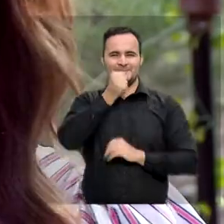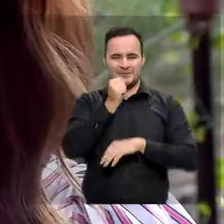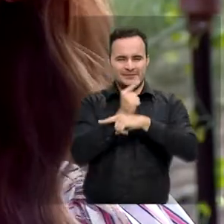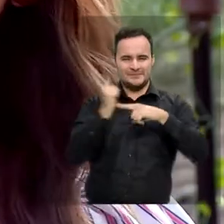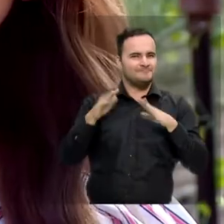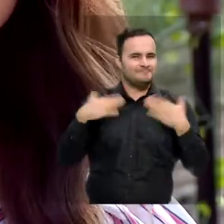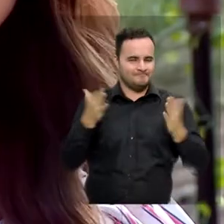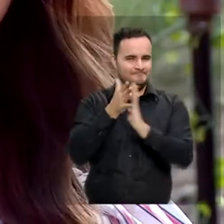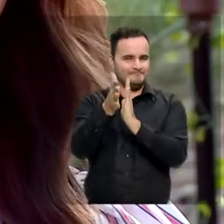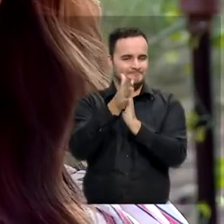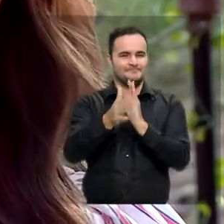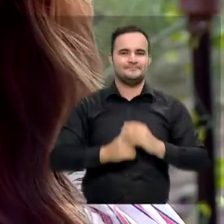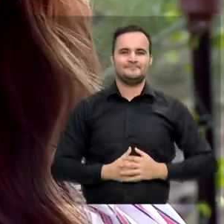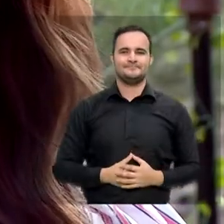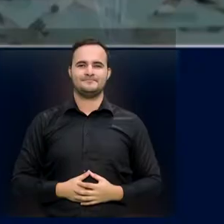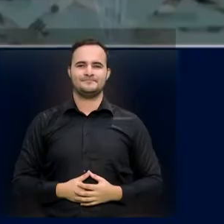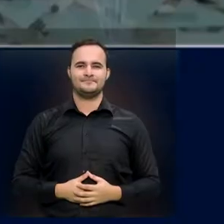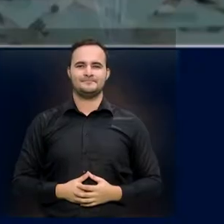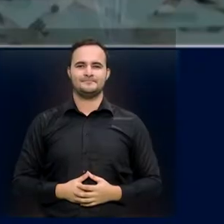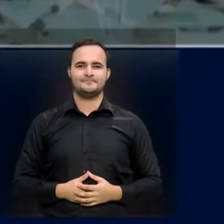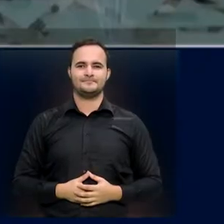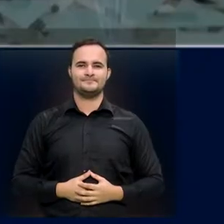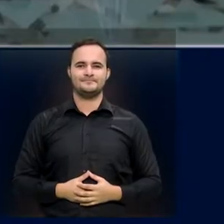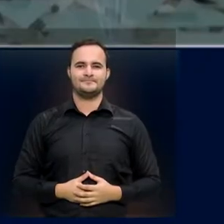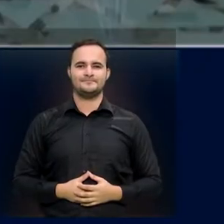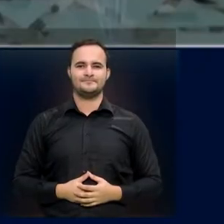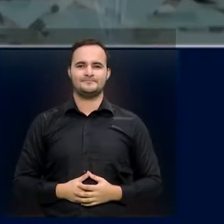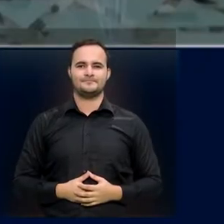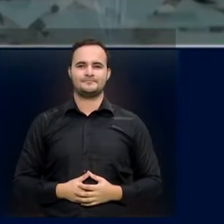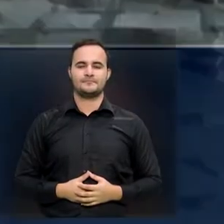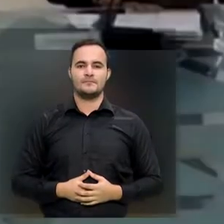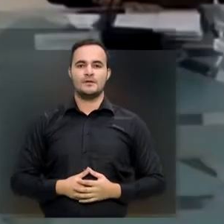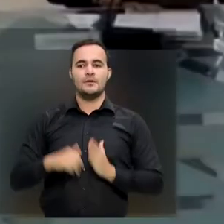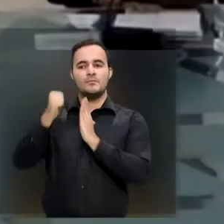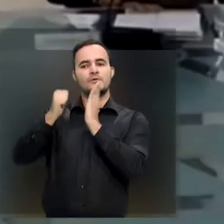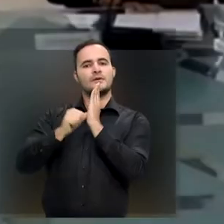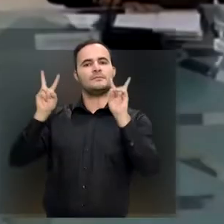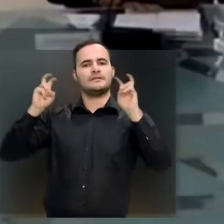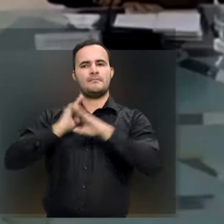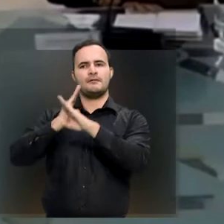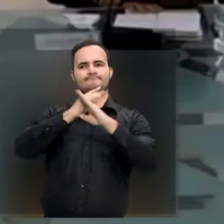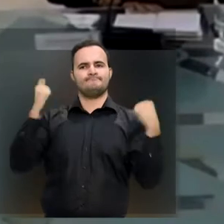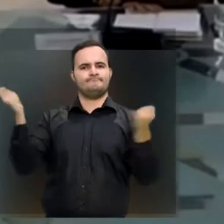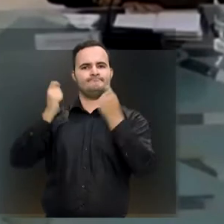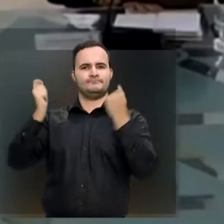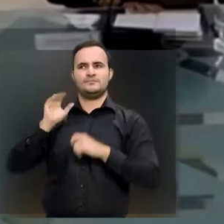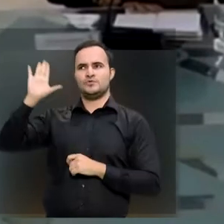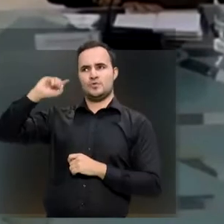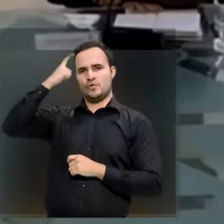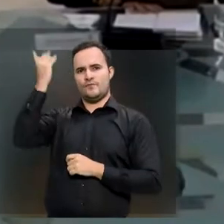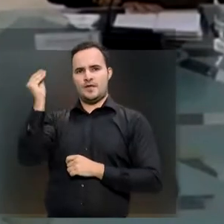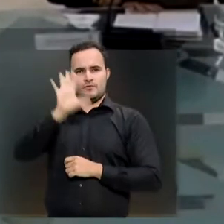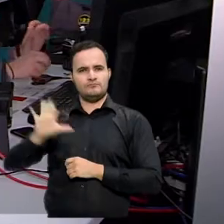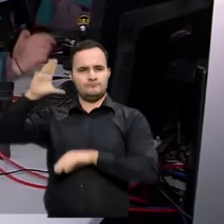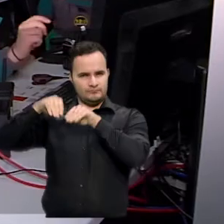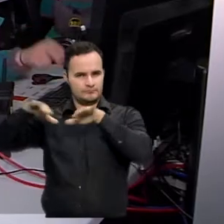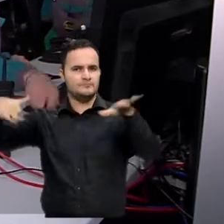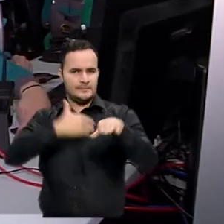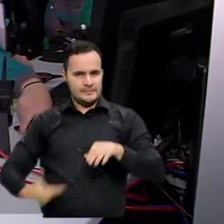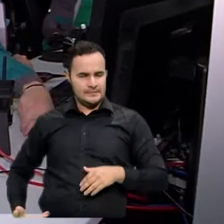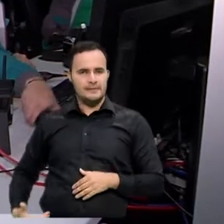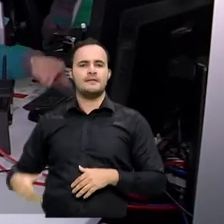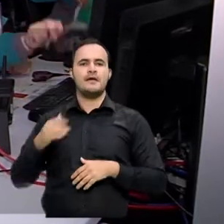TV, otros hechos importantes de la semana. En el programa Prevención y Acción de la Presidencia de la República, el Centro Regulador